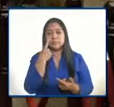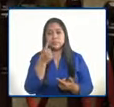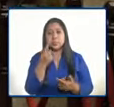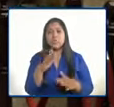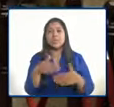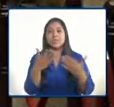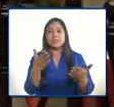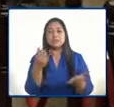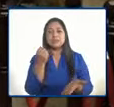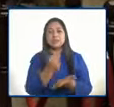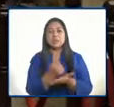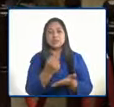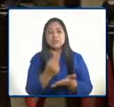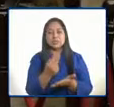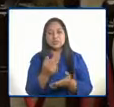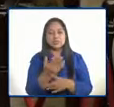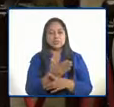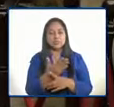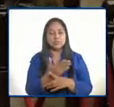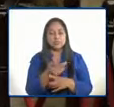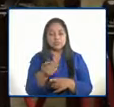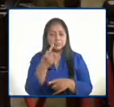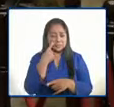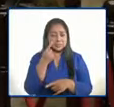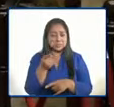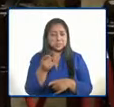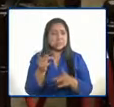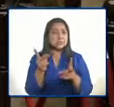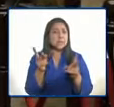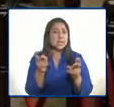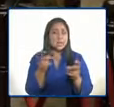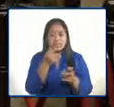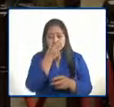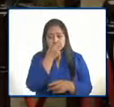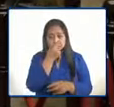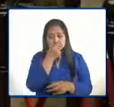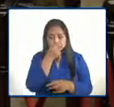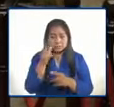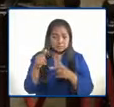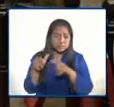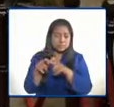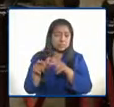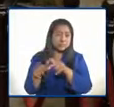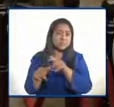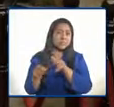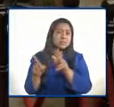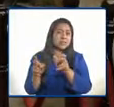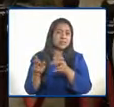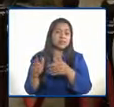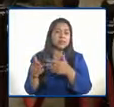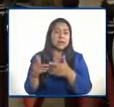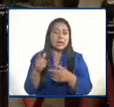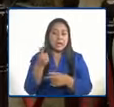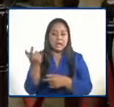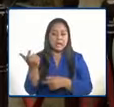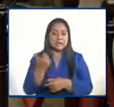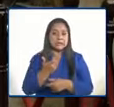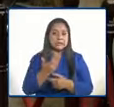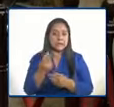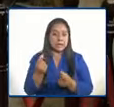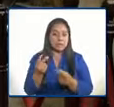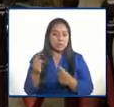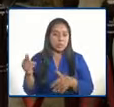pasaportes. Se ha dado mucho tema de corrupción en ese lugar por el tema de dar lugares y toda esa